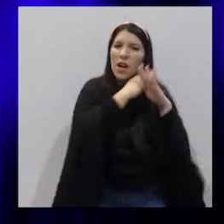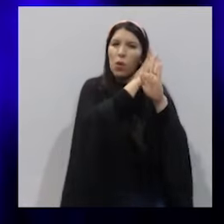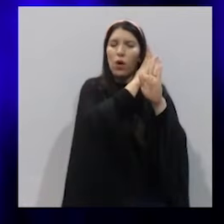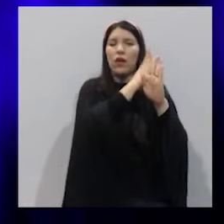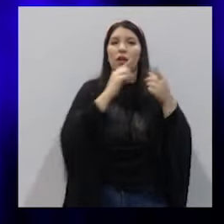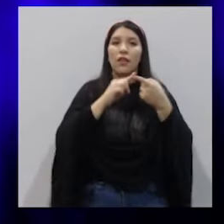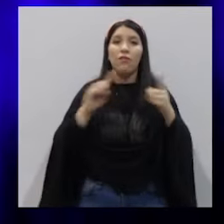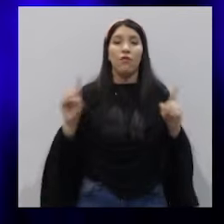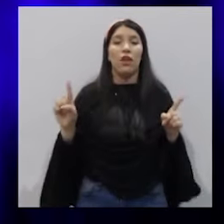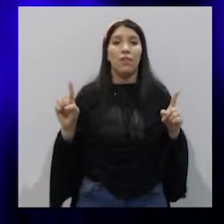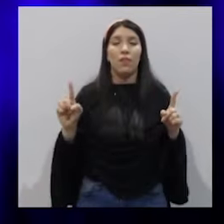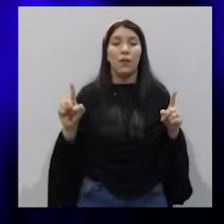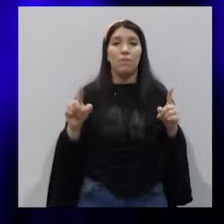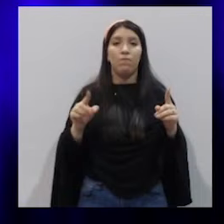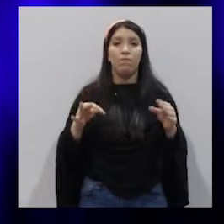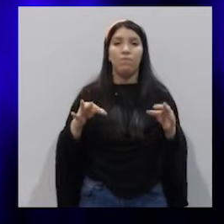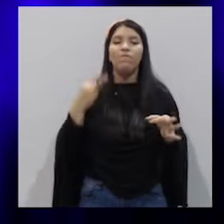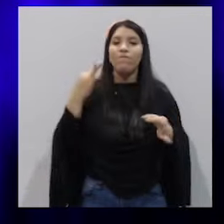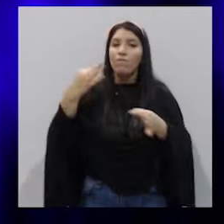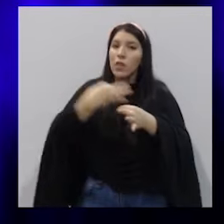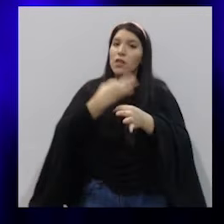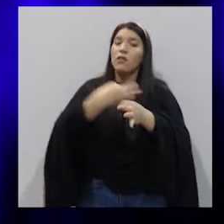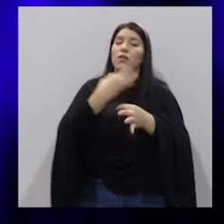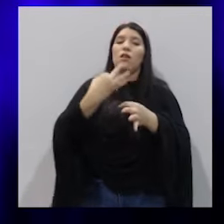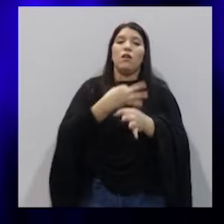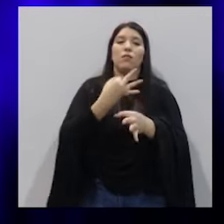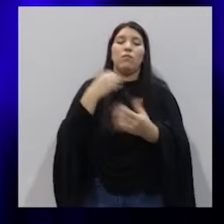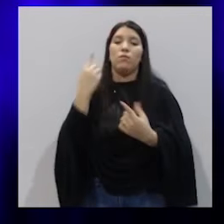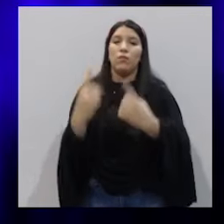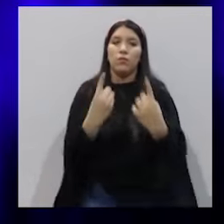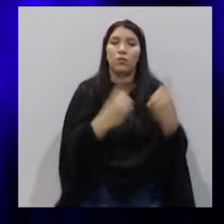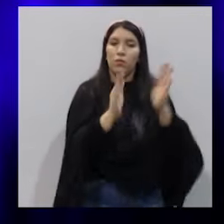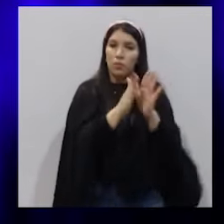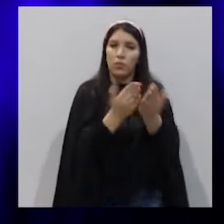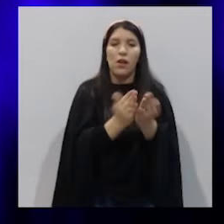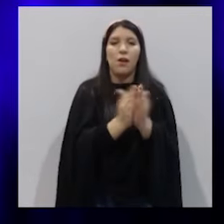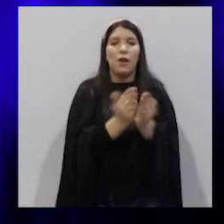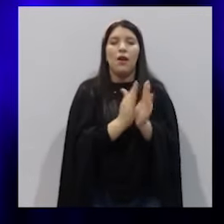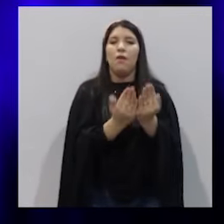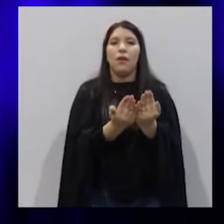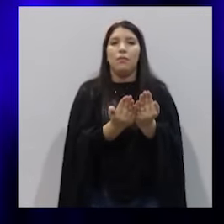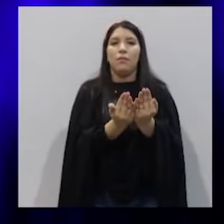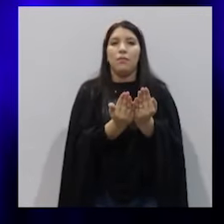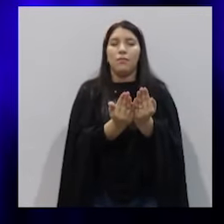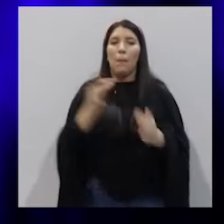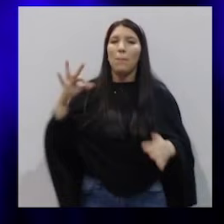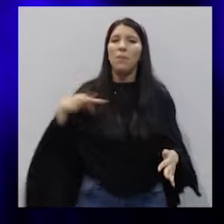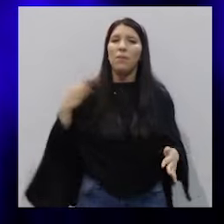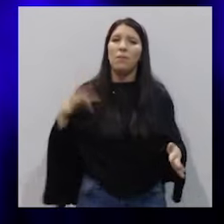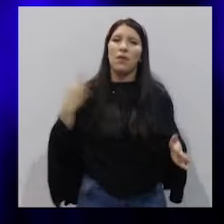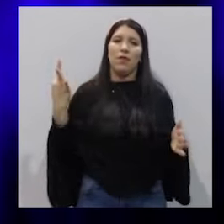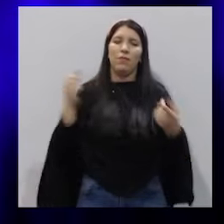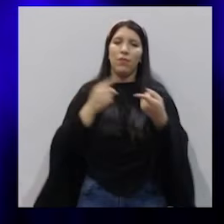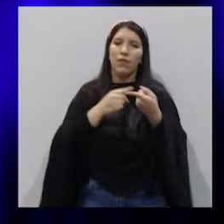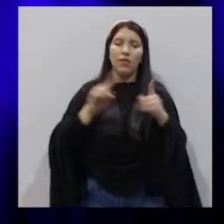y pablo pedía precisamente que tomen en cuenta estas características que son claves para la